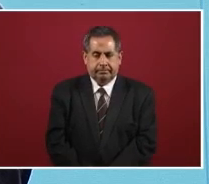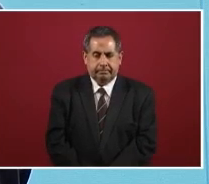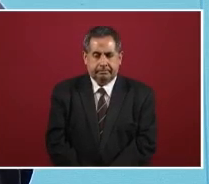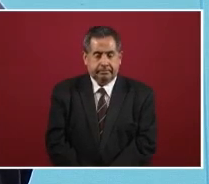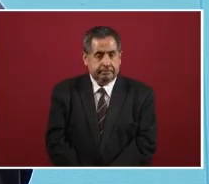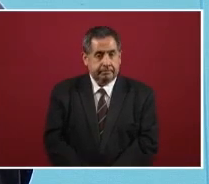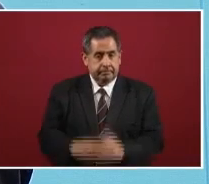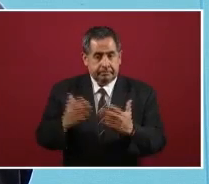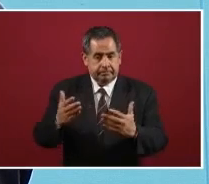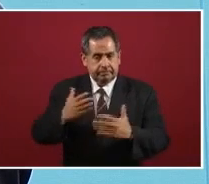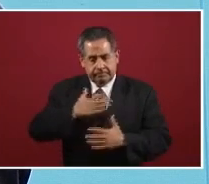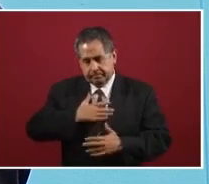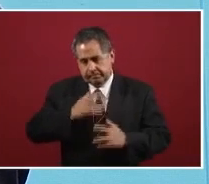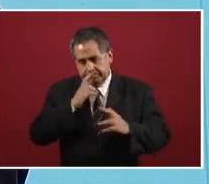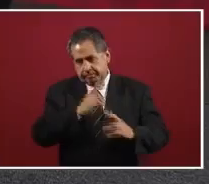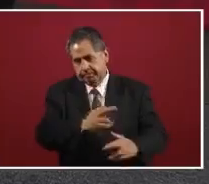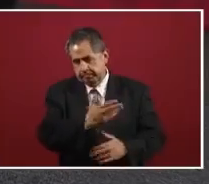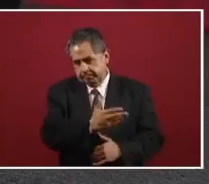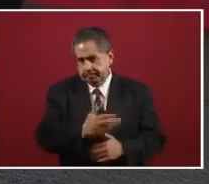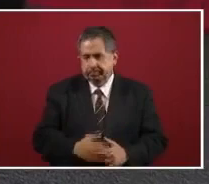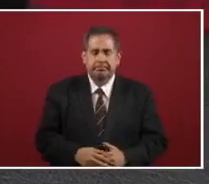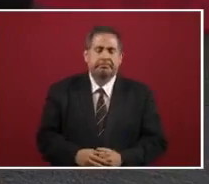Entonces, esa es mi respuesta.